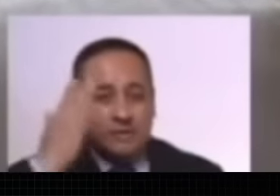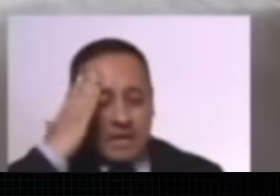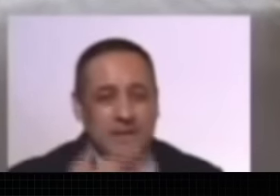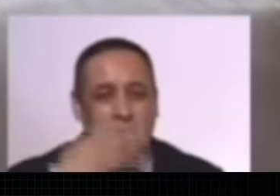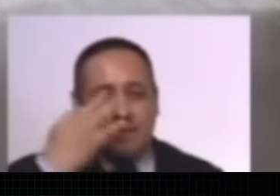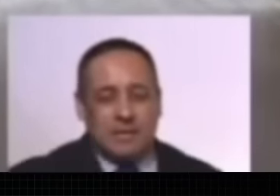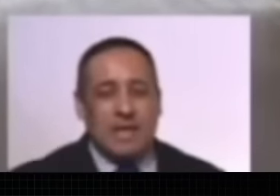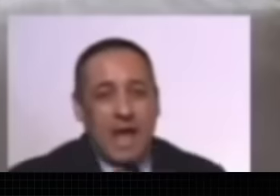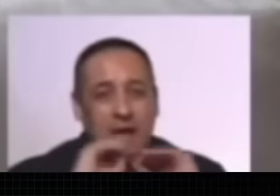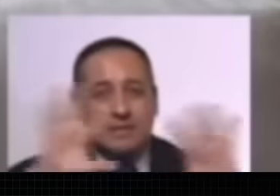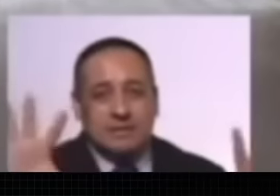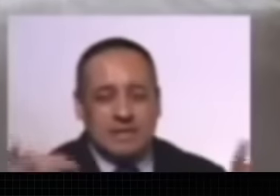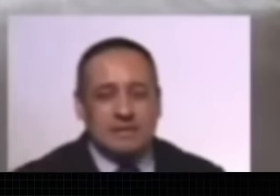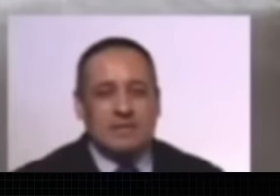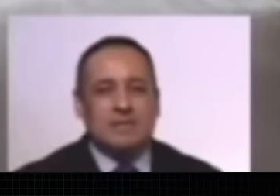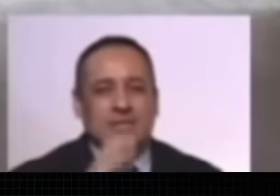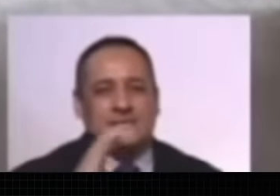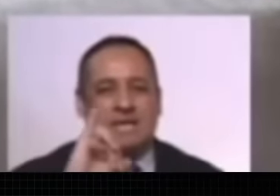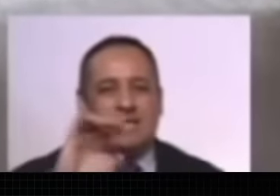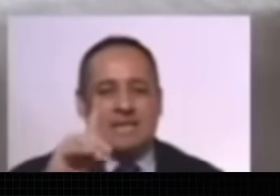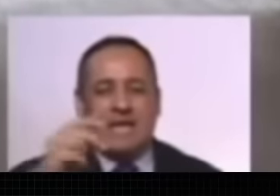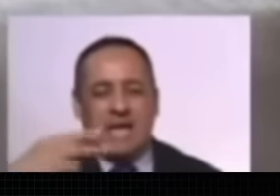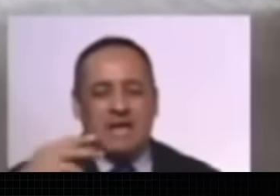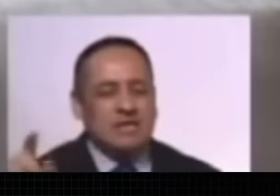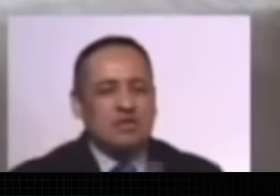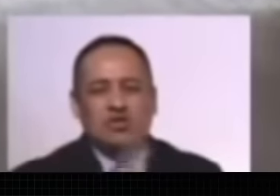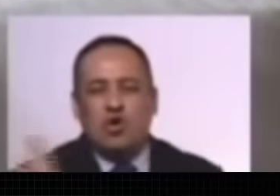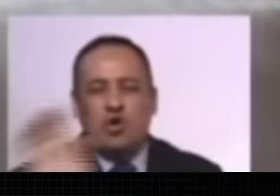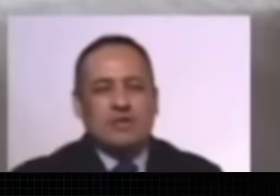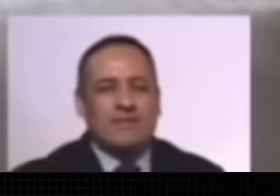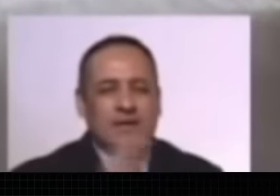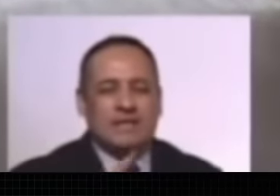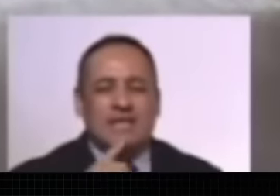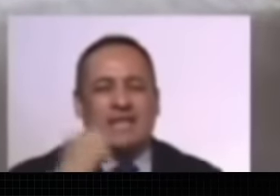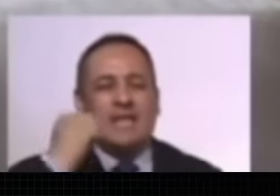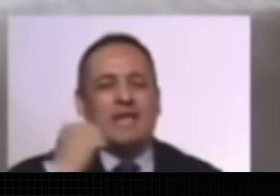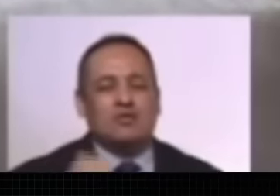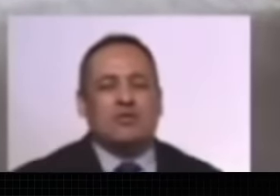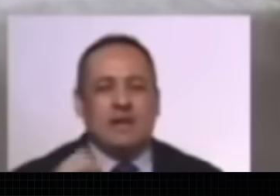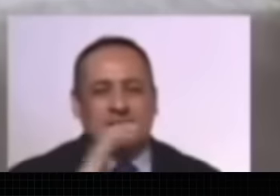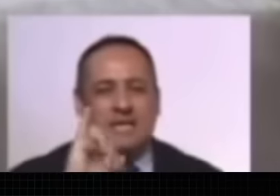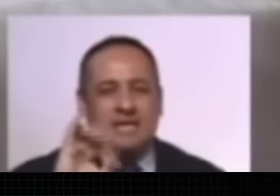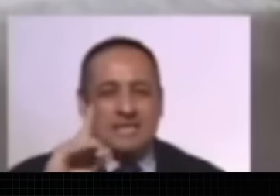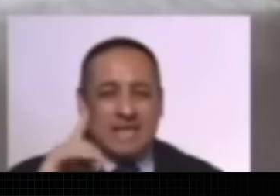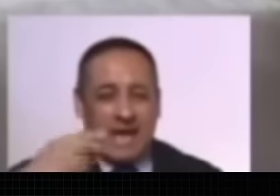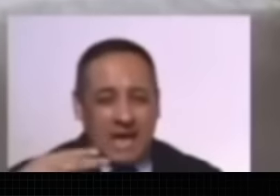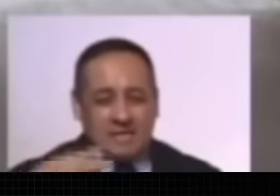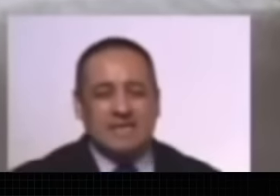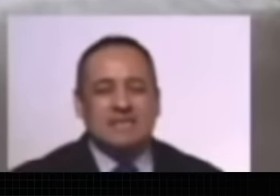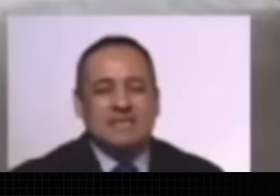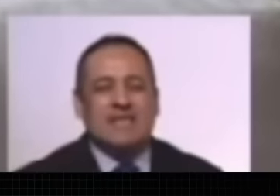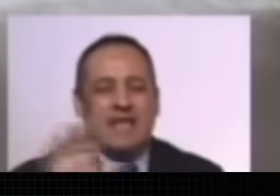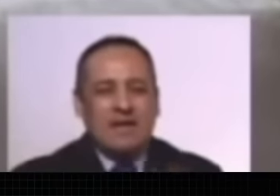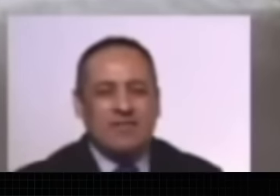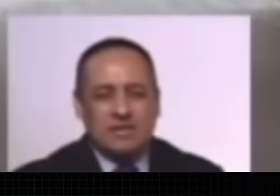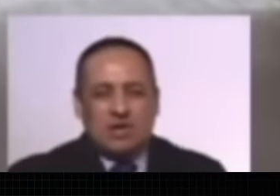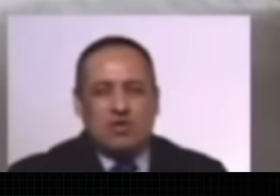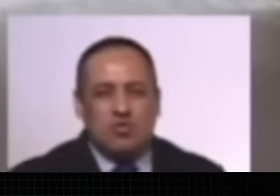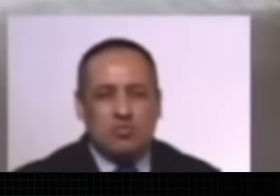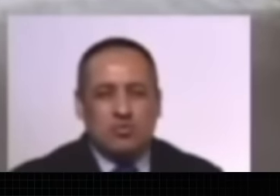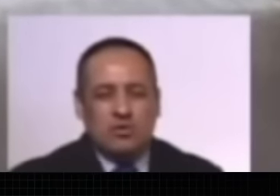quedar notificado. La CIDH no defiende derechos. La CIDH defiende